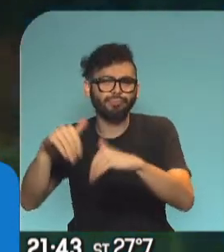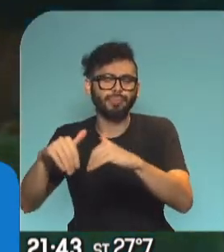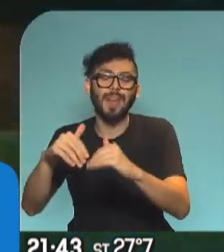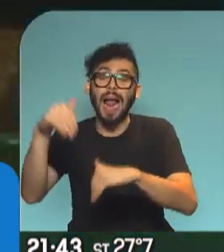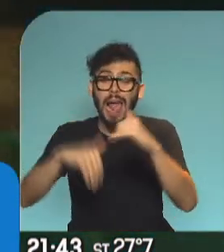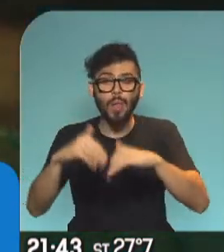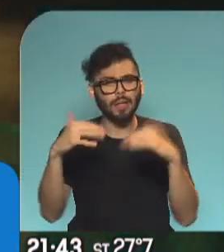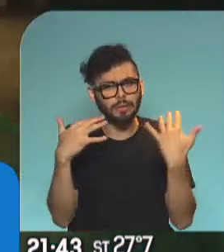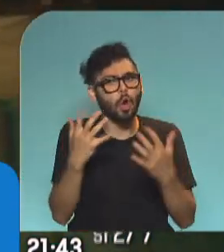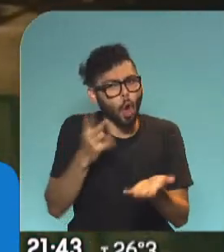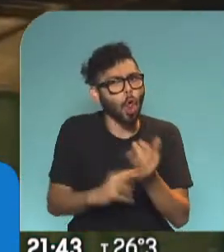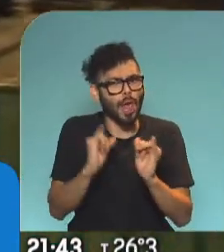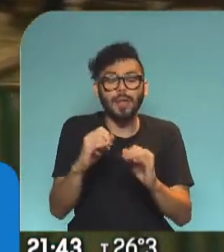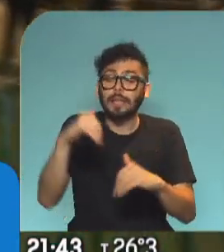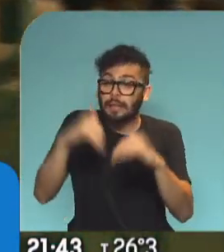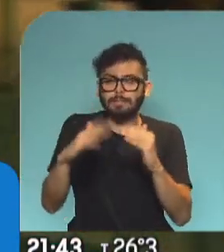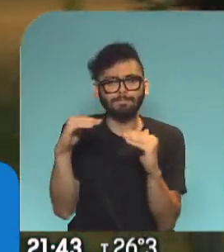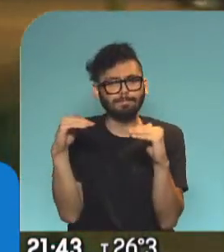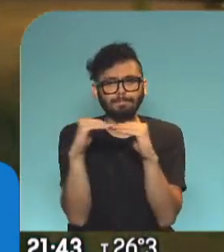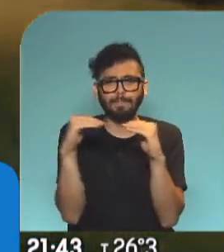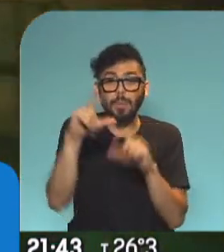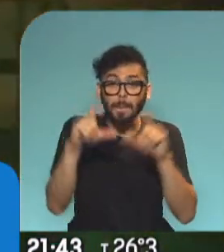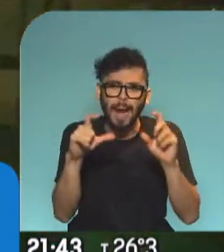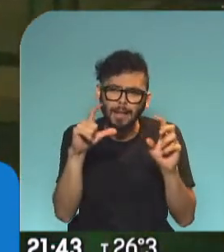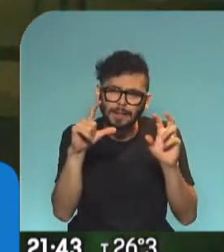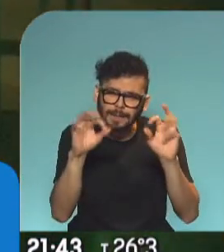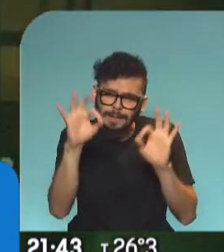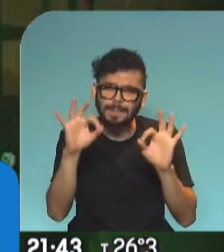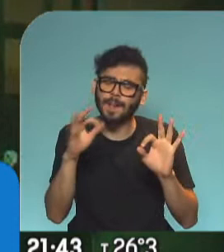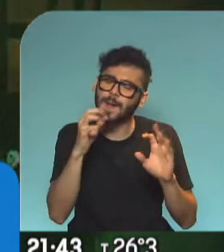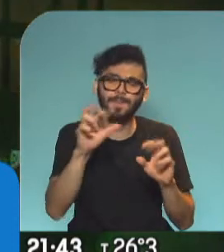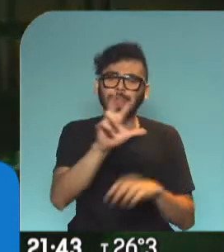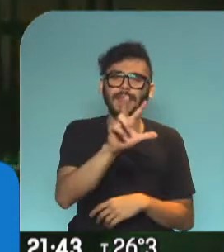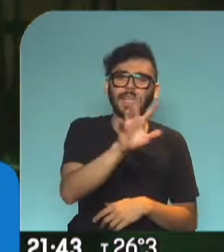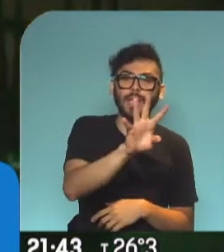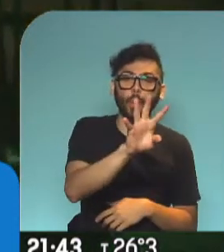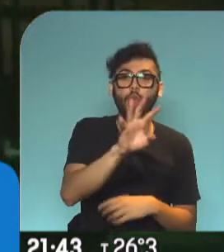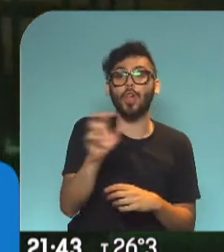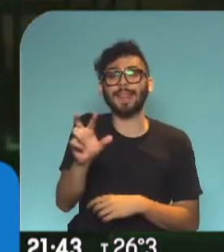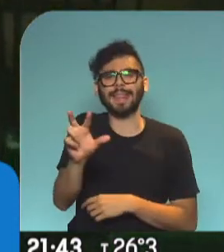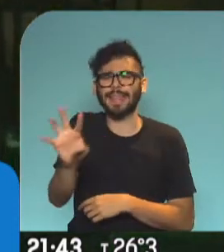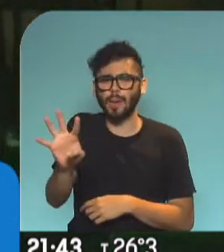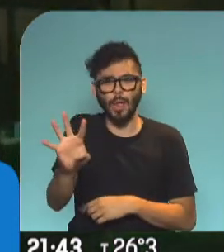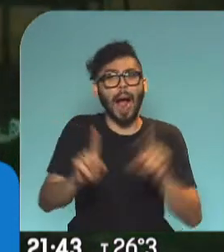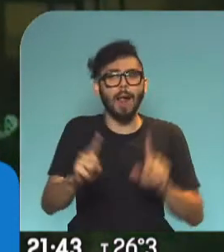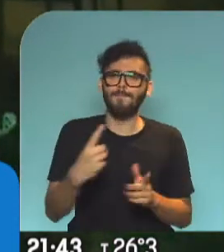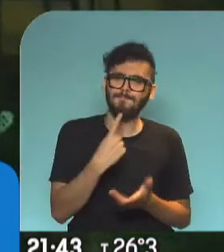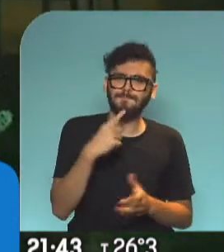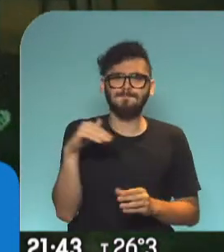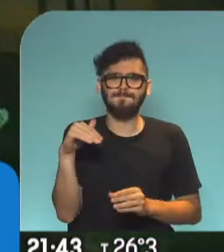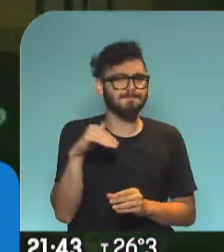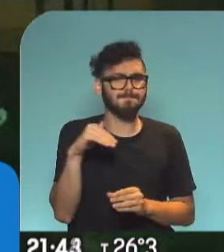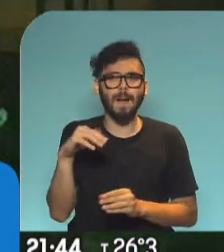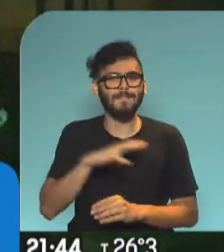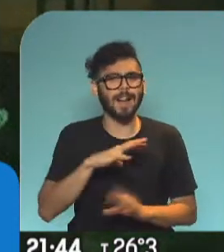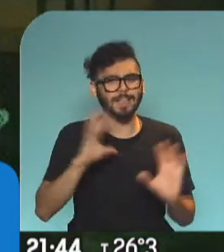muy reñida. Para los analistas, 34 a 34 con varios que todavía no han definido su voto. Y también recordemos